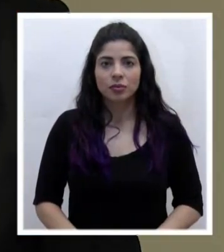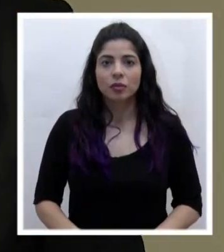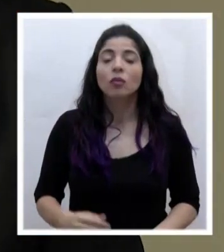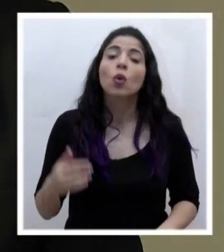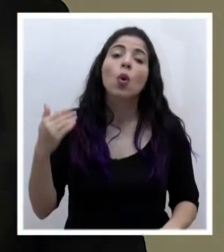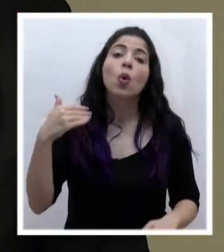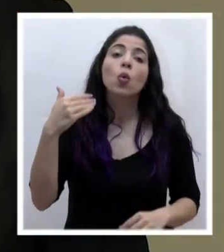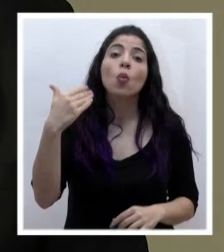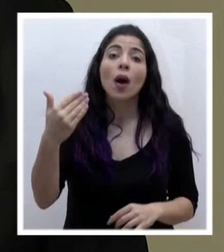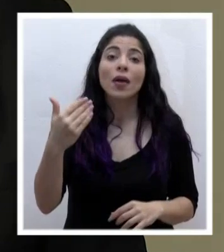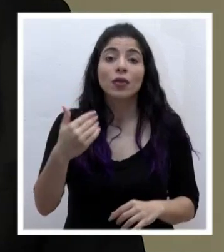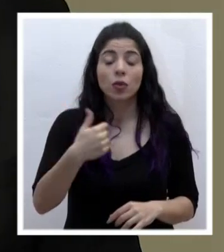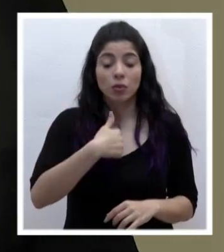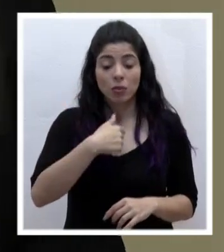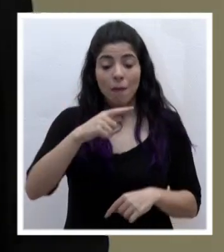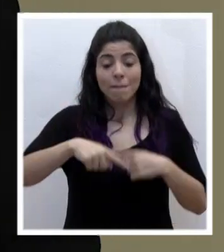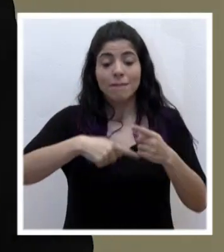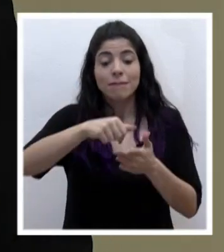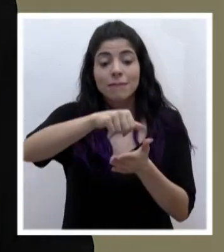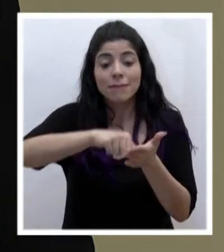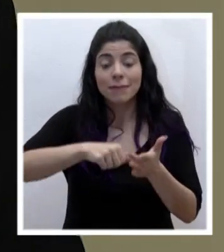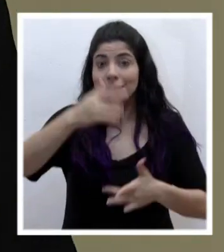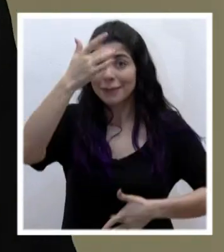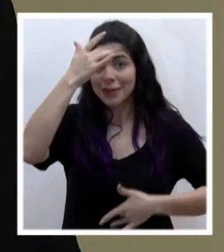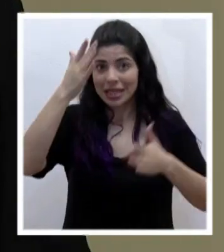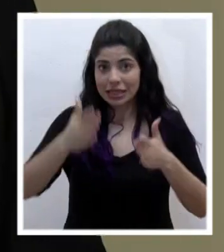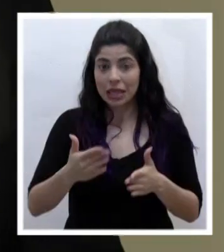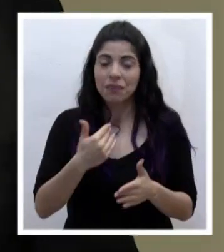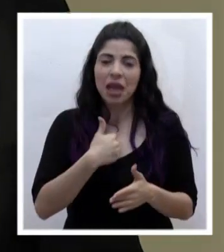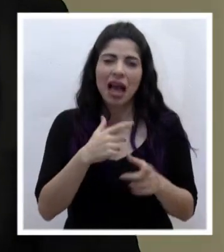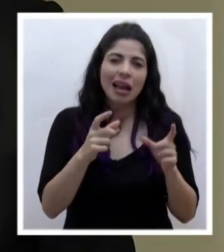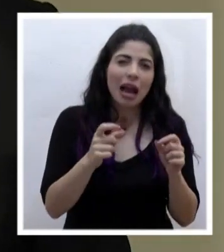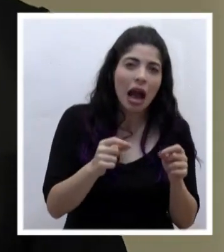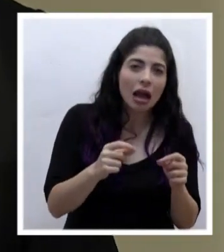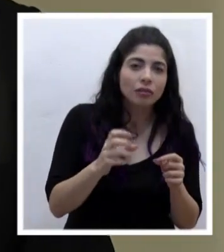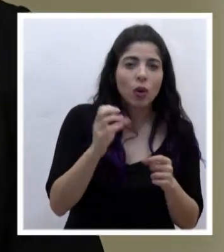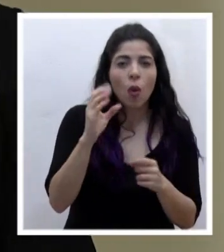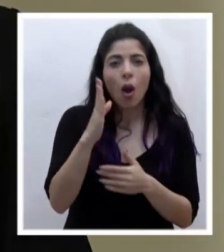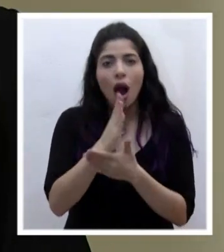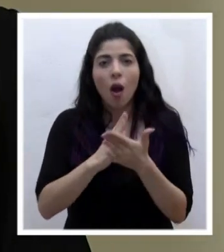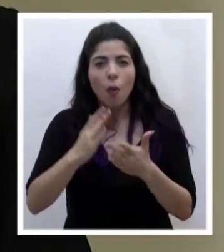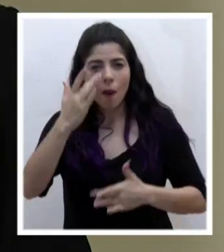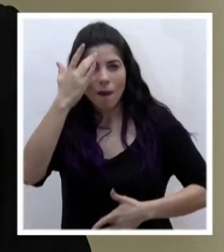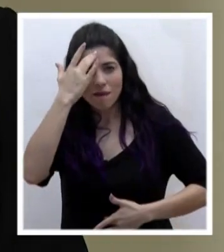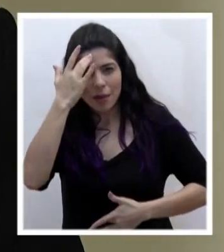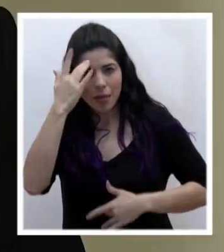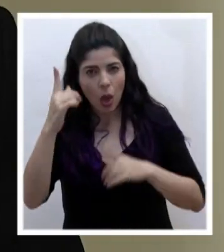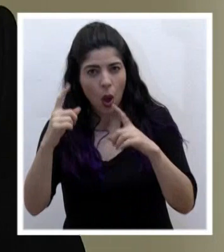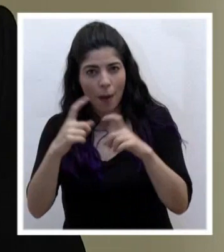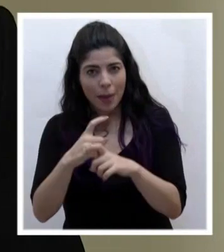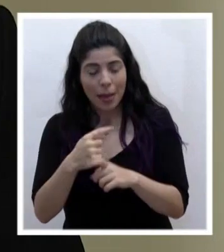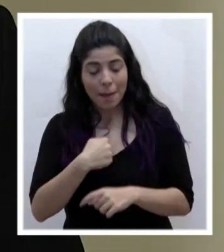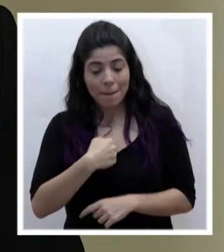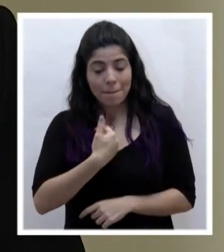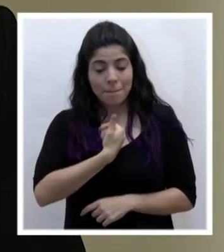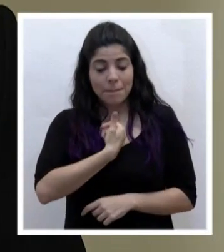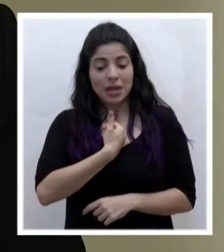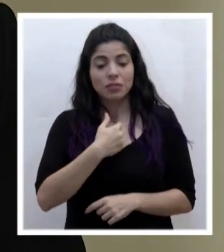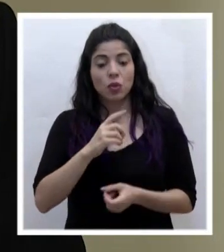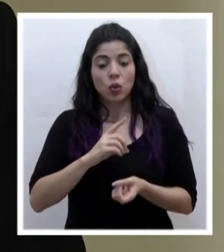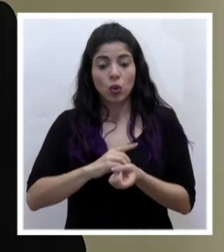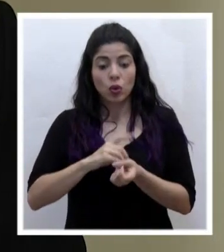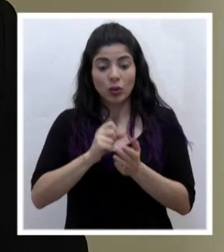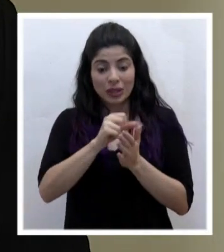Cuando uno va a operar un paciente que tiene cáncer o alguna enfermedad muy complicada, lo primero que uno hace